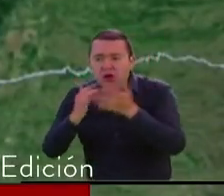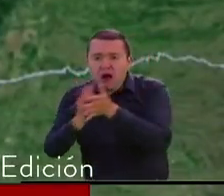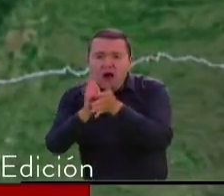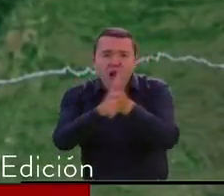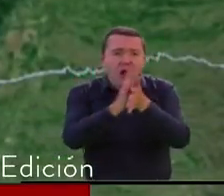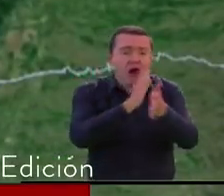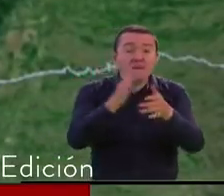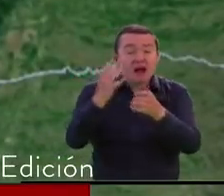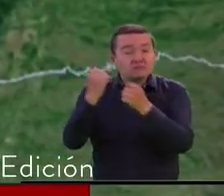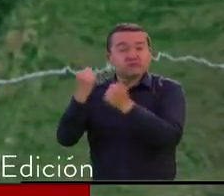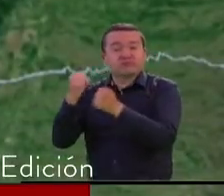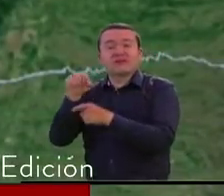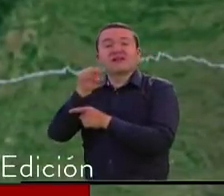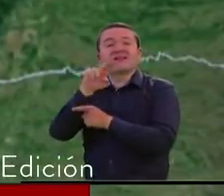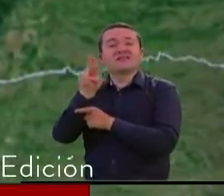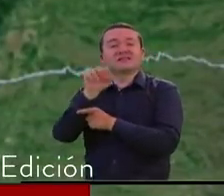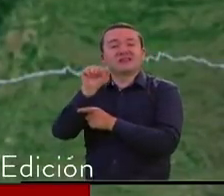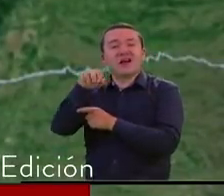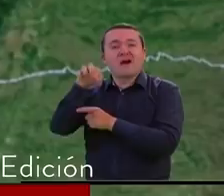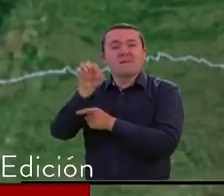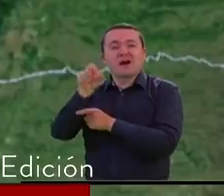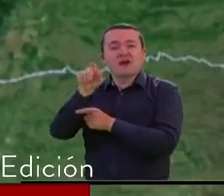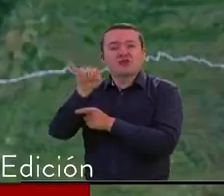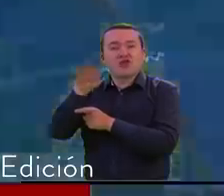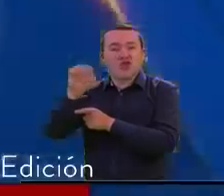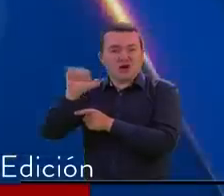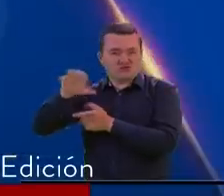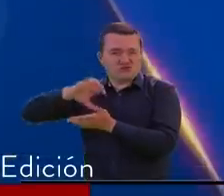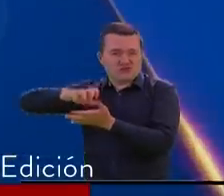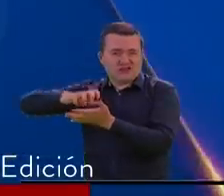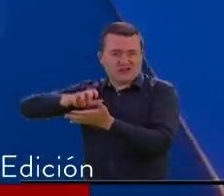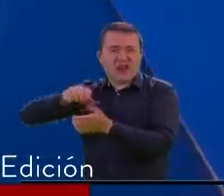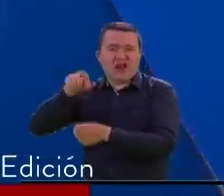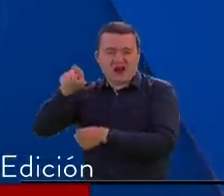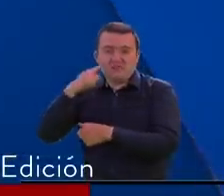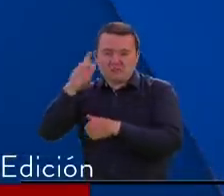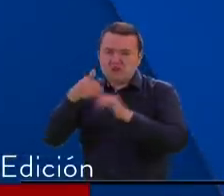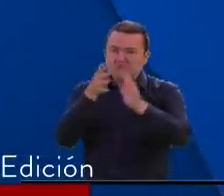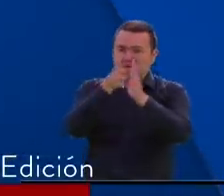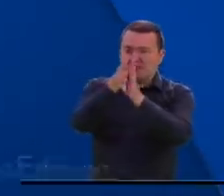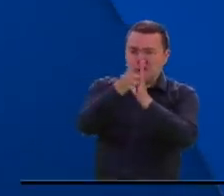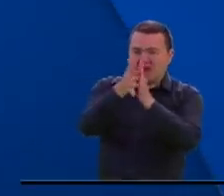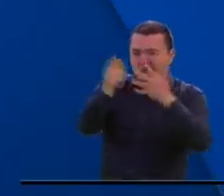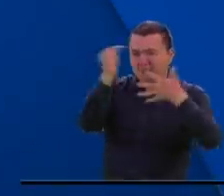Zapatoca, en Santander. Esta es una noticia en desarrollo. Conozcamos los titulares de Última Edición.